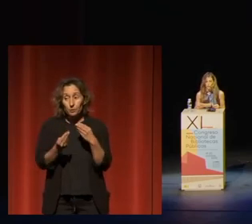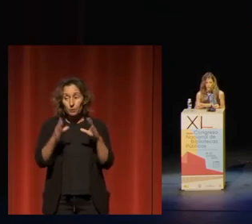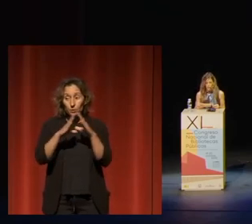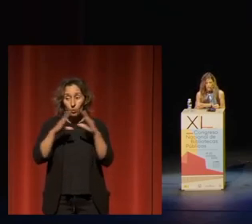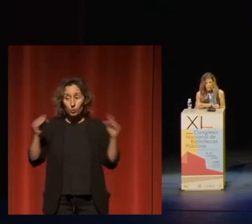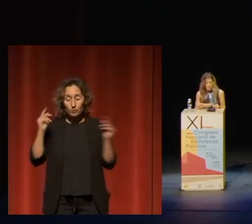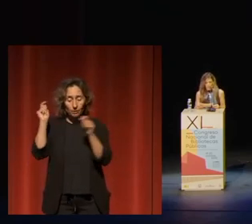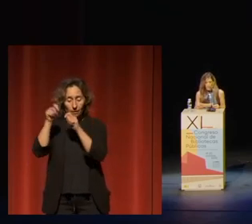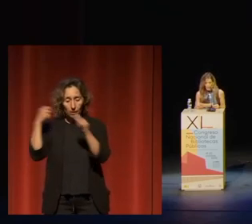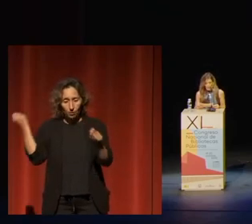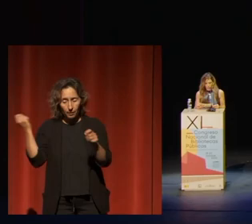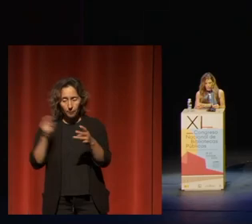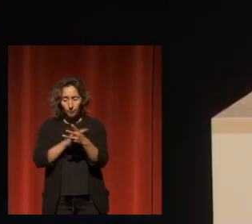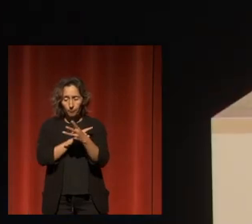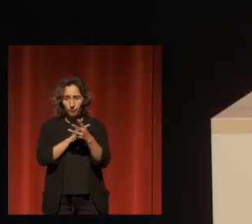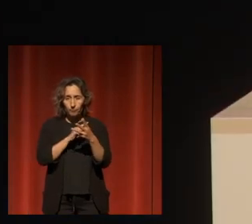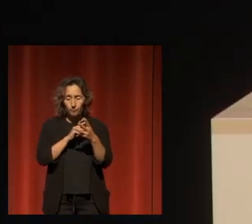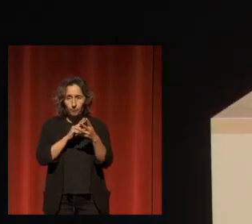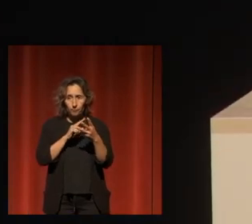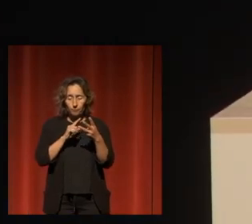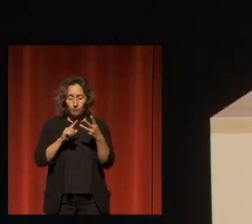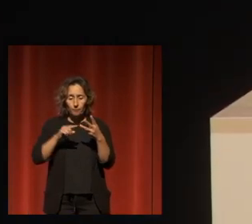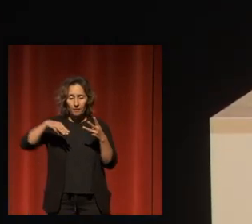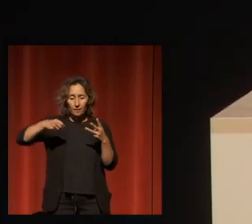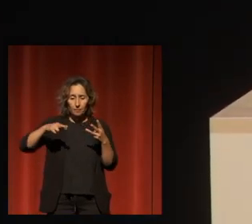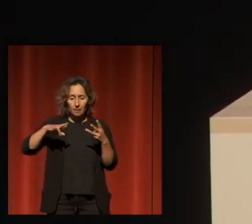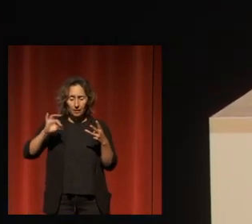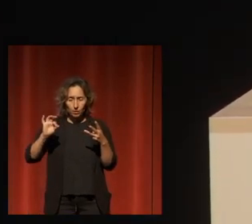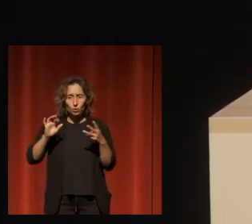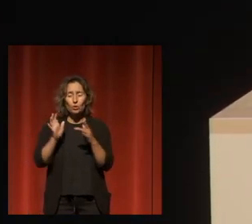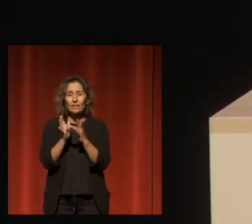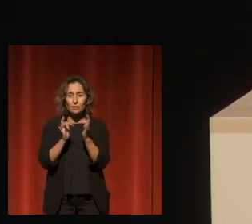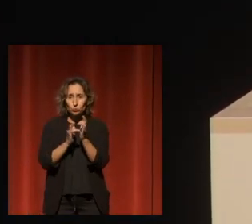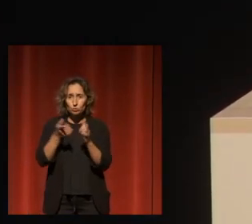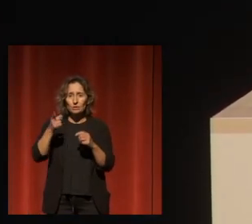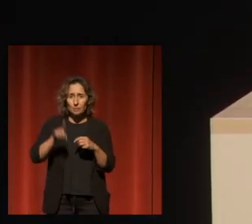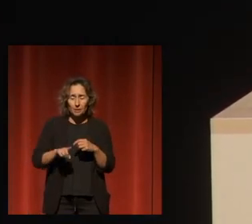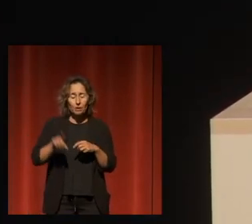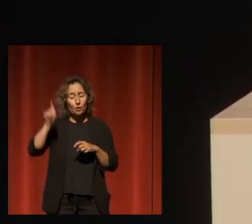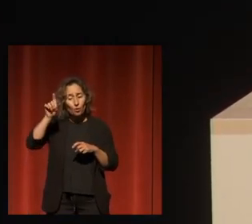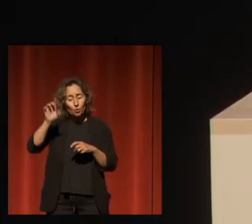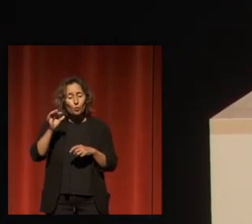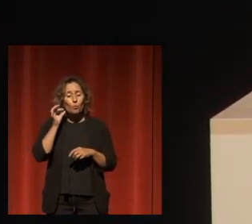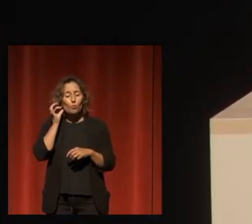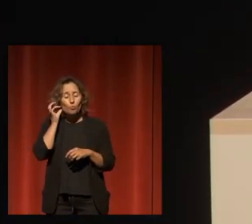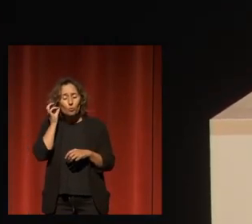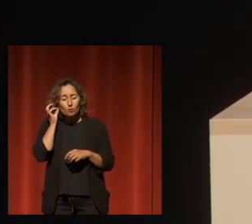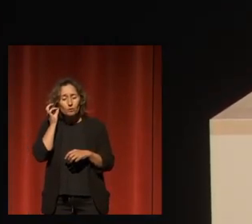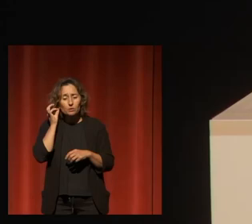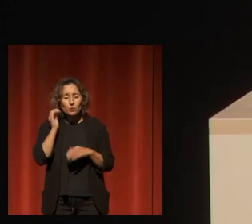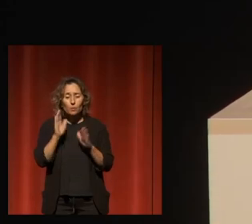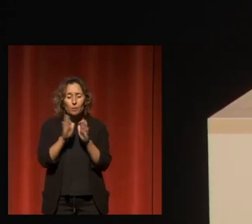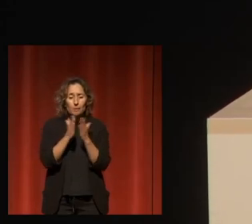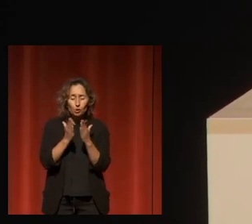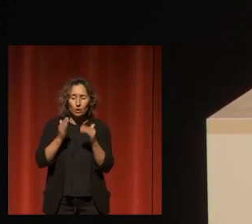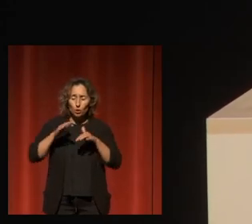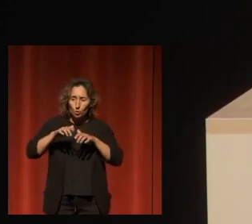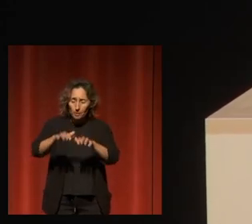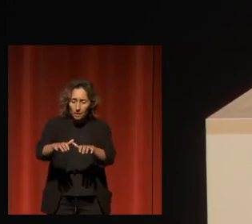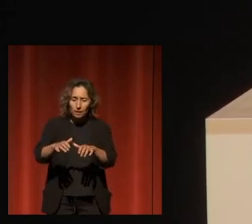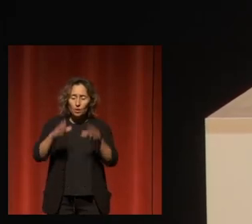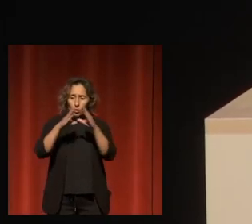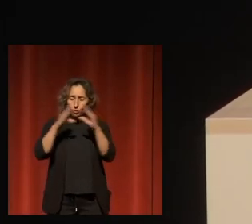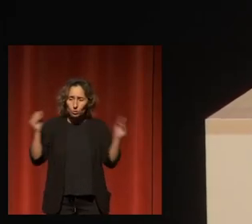de Zaragoza y María Jesús Martínez pestaña profesora en el área de biblioteconomía y documentación de la